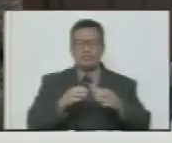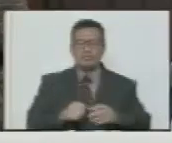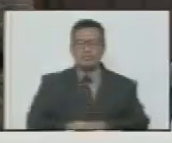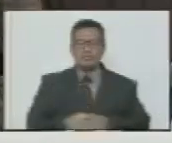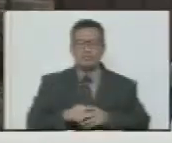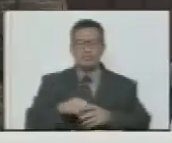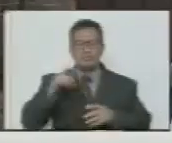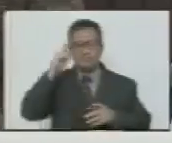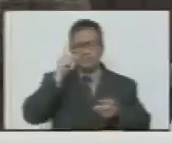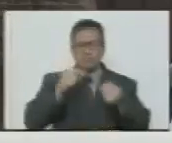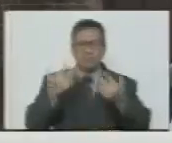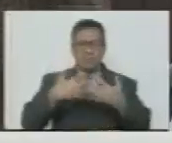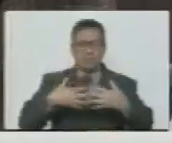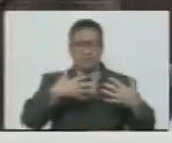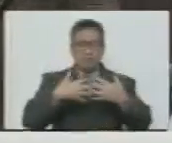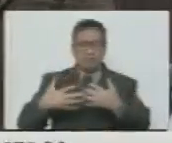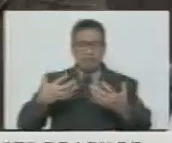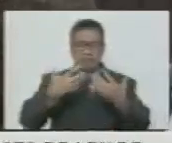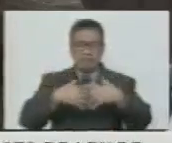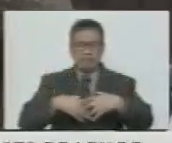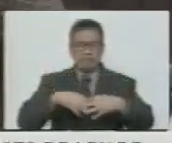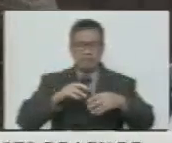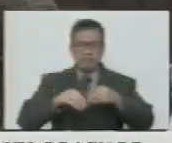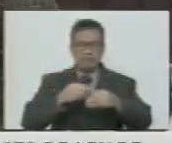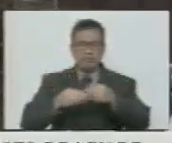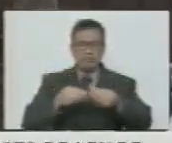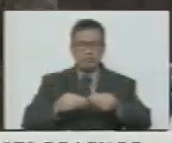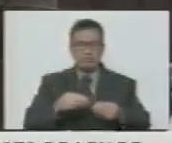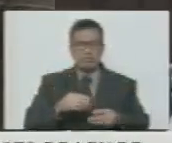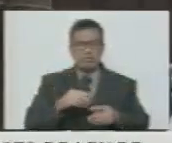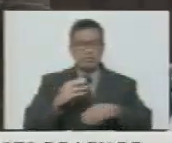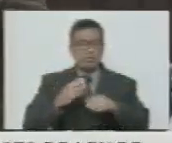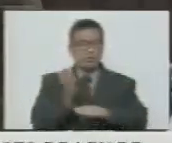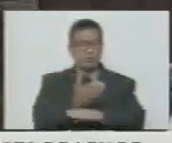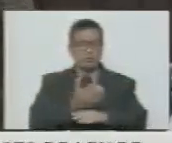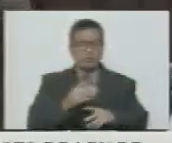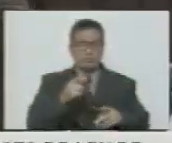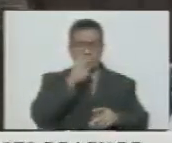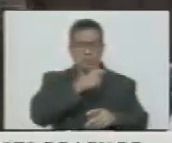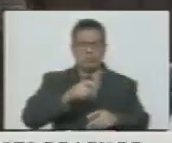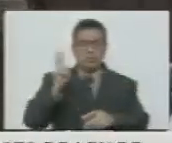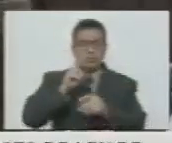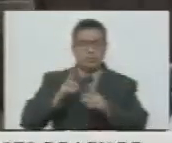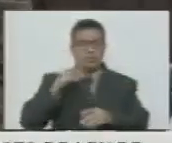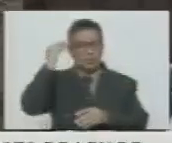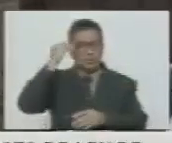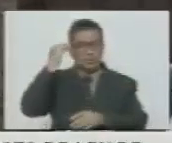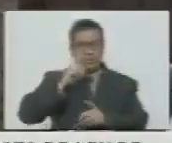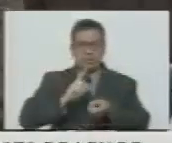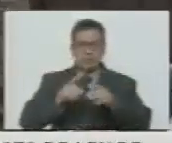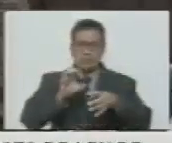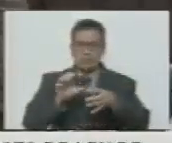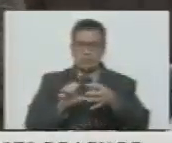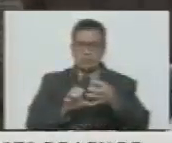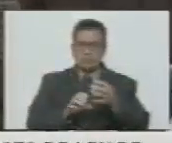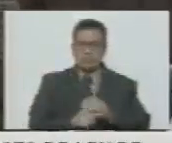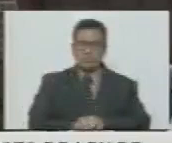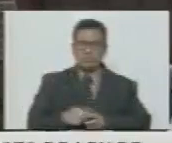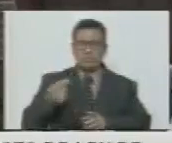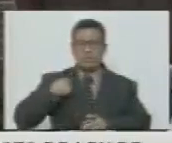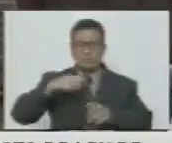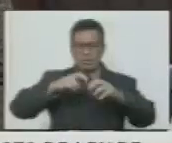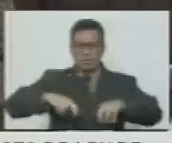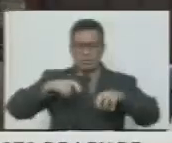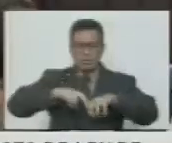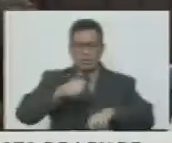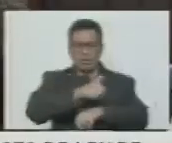por la guerra económica que ha sufrido la población venezolana. En función de esta consideración y algunos elementos que estuvimos